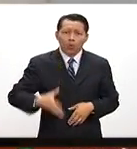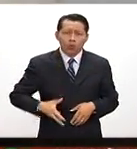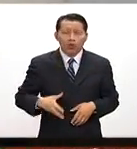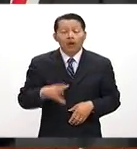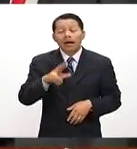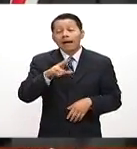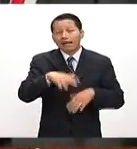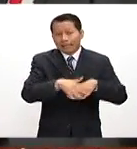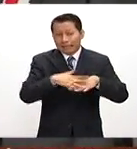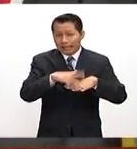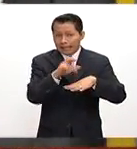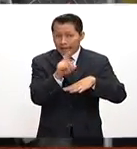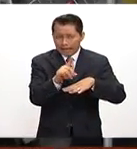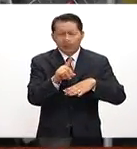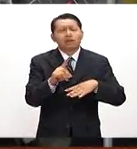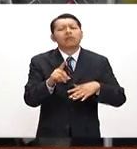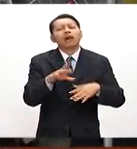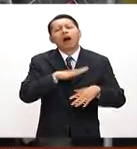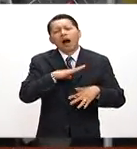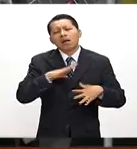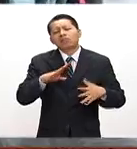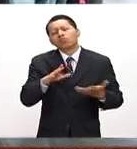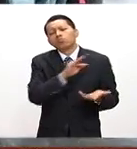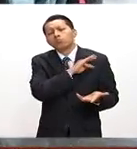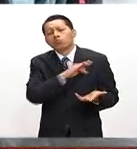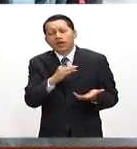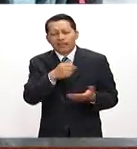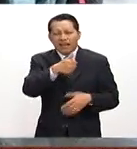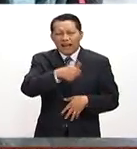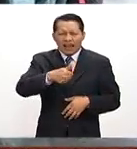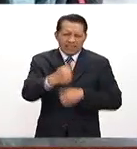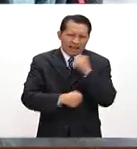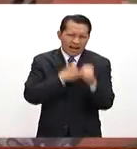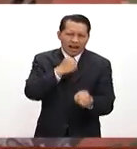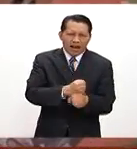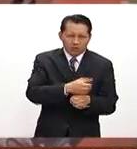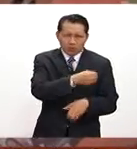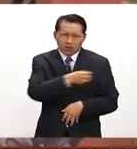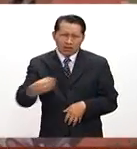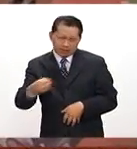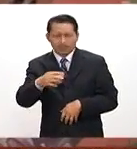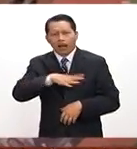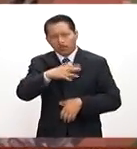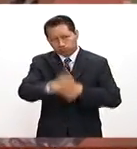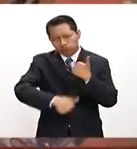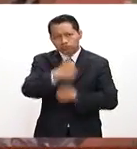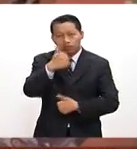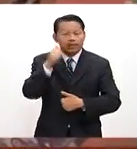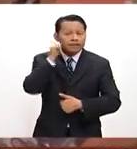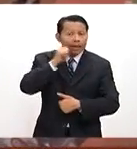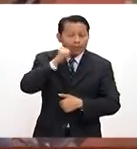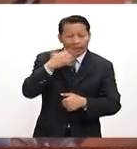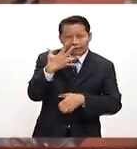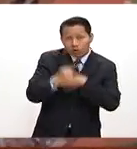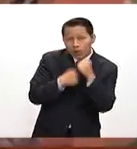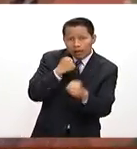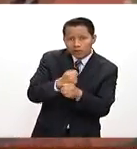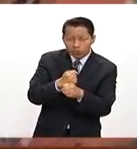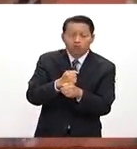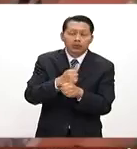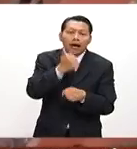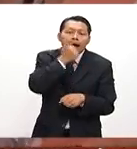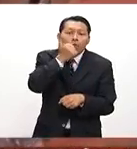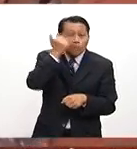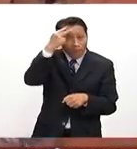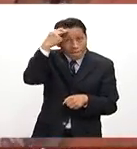organiza cada año una competencia de emprendedurismo y por 5 años consecutivos los alumnos de México han sido los que han ganado